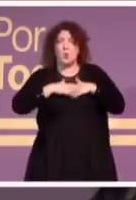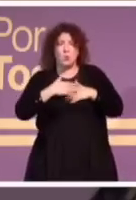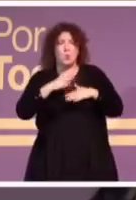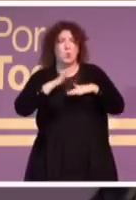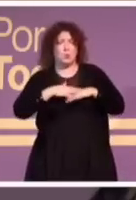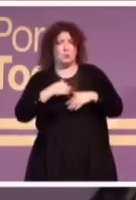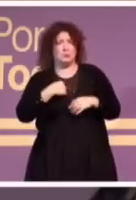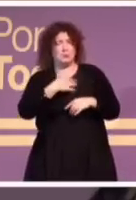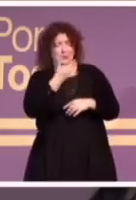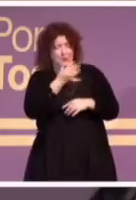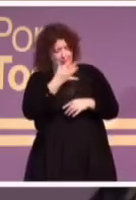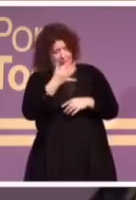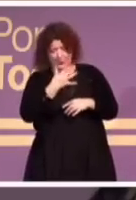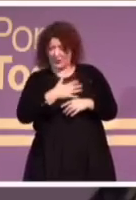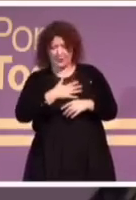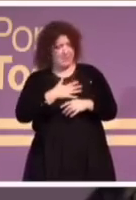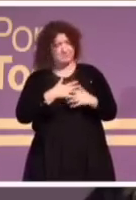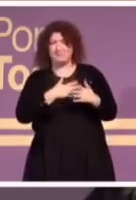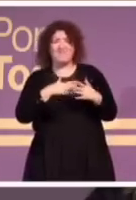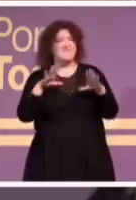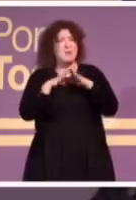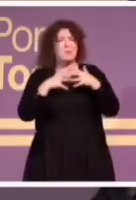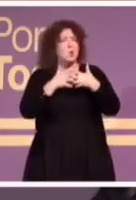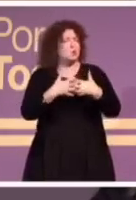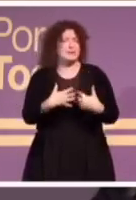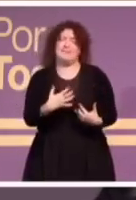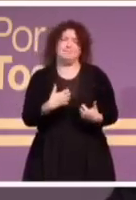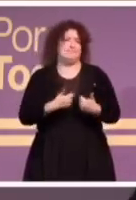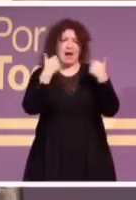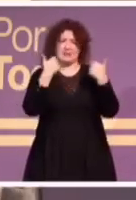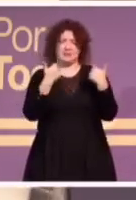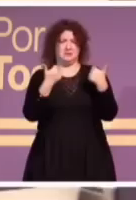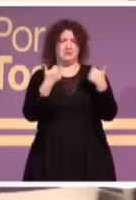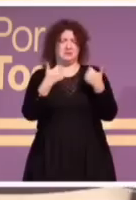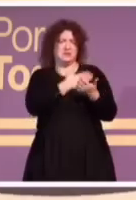de nuestra lucha, de la lucha feminista.